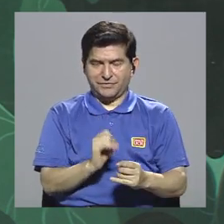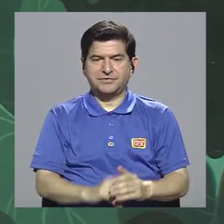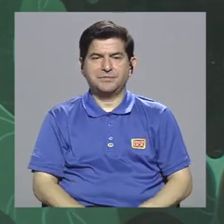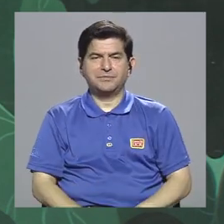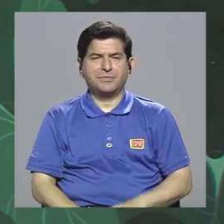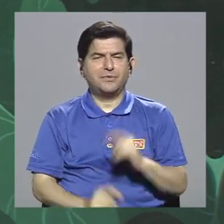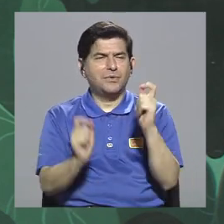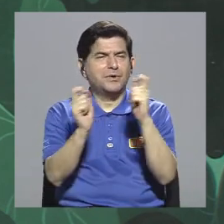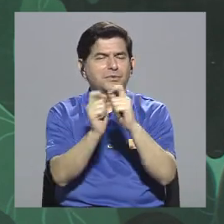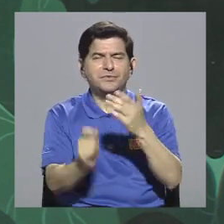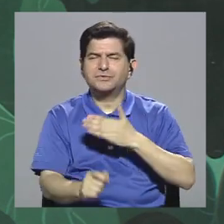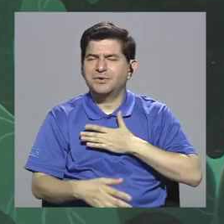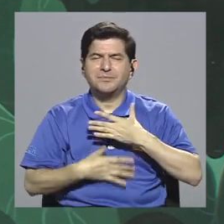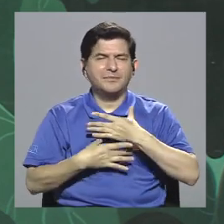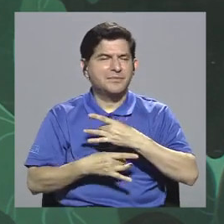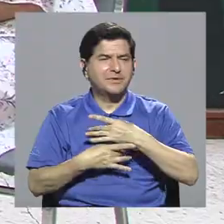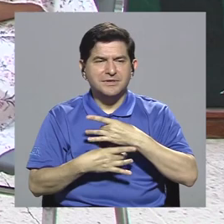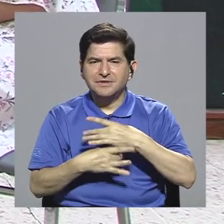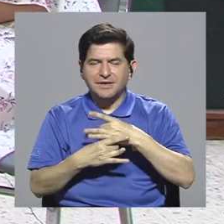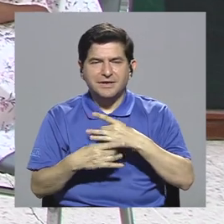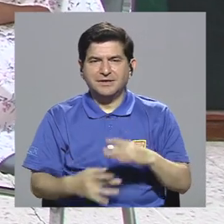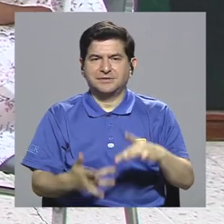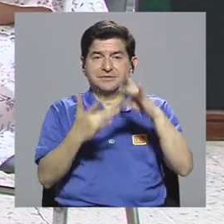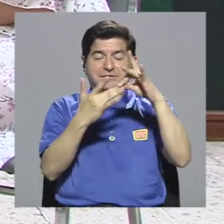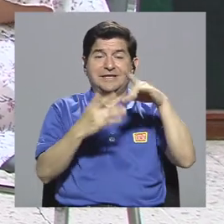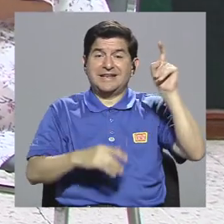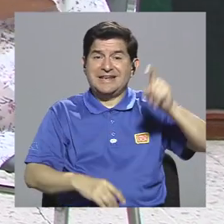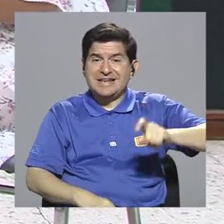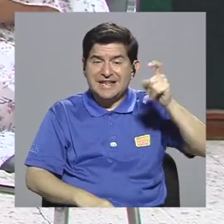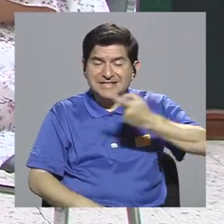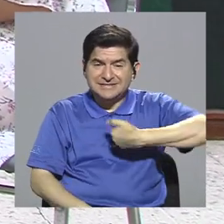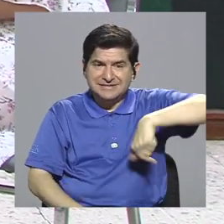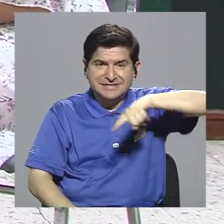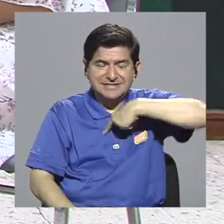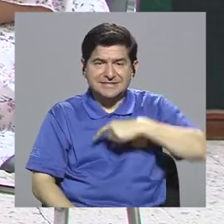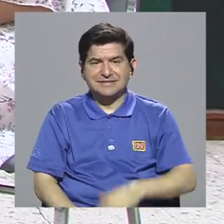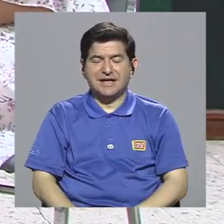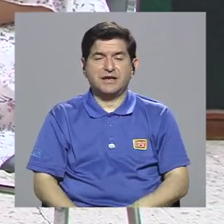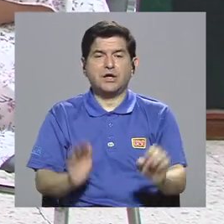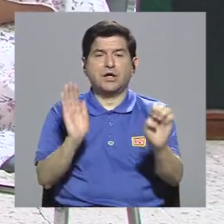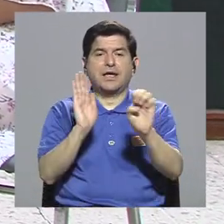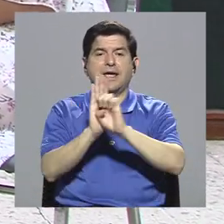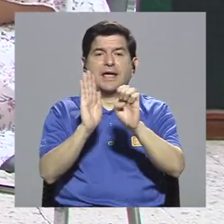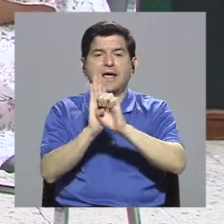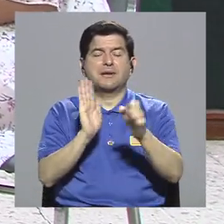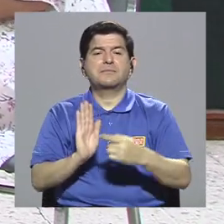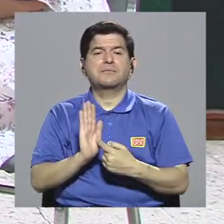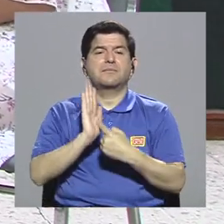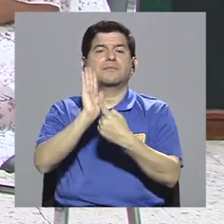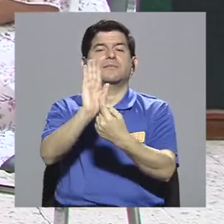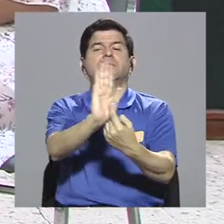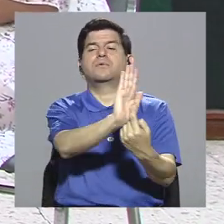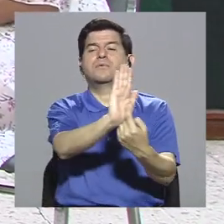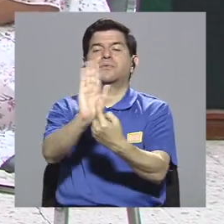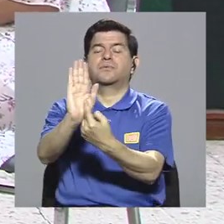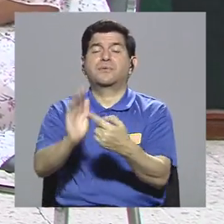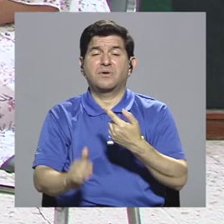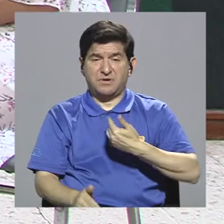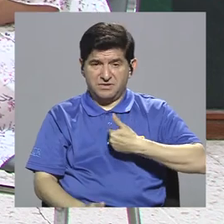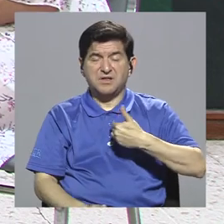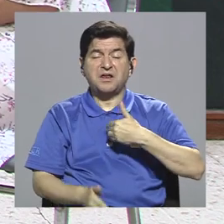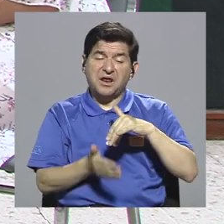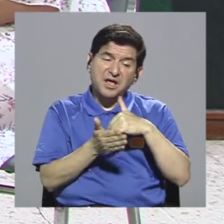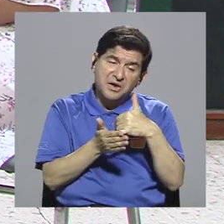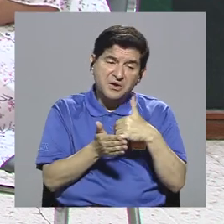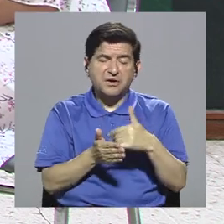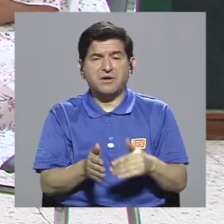en particular me encanta, ¿verdad?, es la necesidad de nosotros predicar con el ejemplo, ¿verdad?, de mostrarnos vulnerables, de aprender a